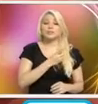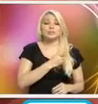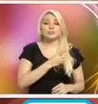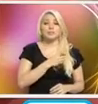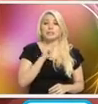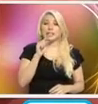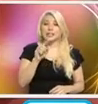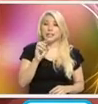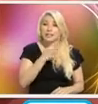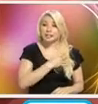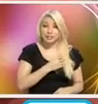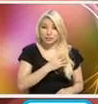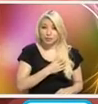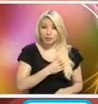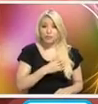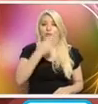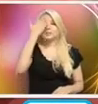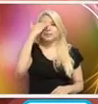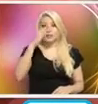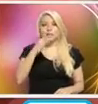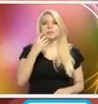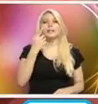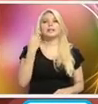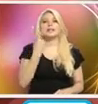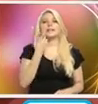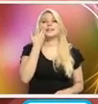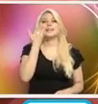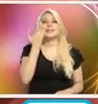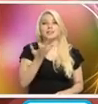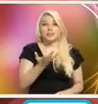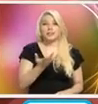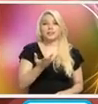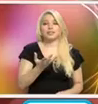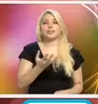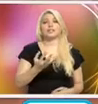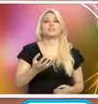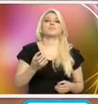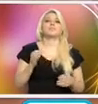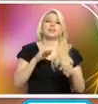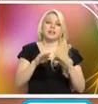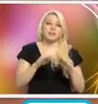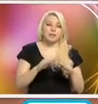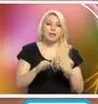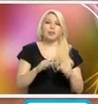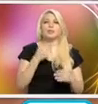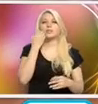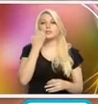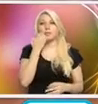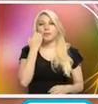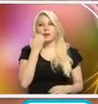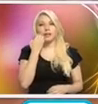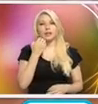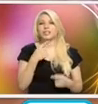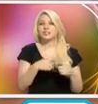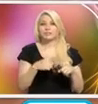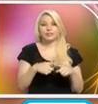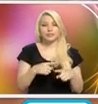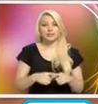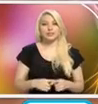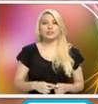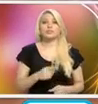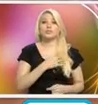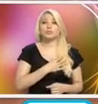verdadera autoridad cuando reconoces a alguien que es capaz de ser tu superior y reconocer que se equivocó. Es un mensaje de vida. Los hijos